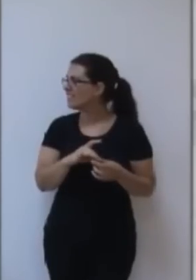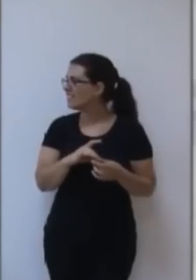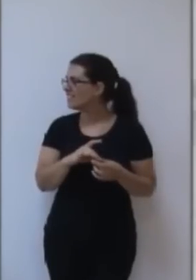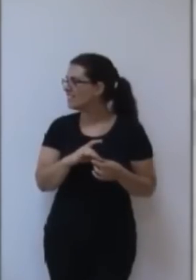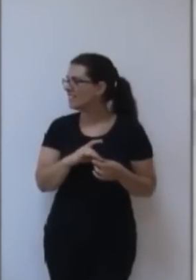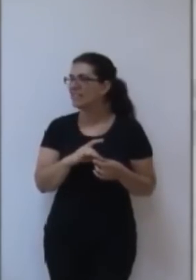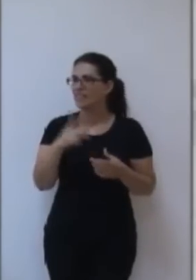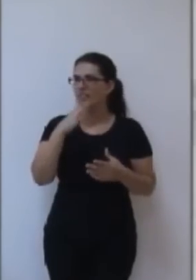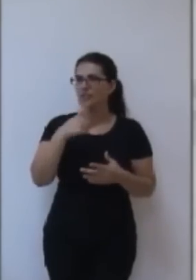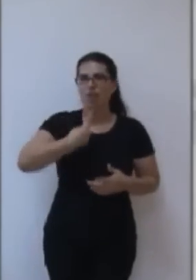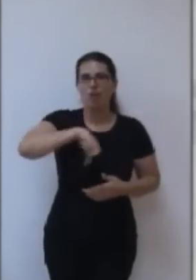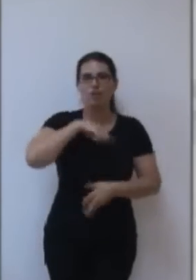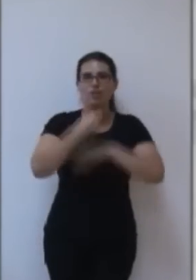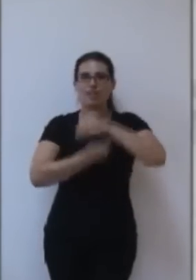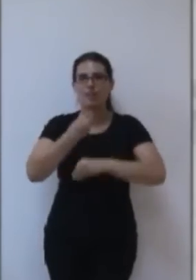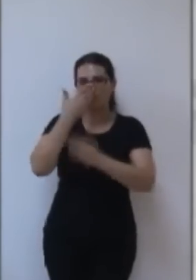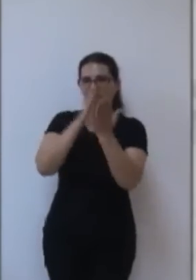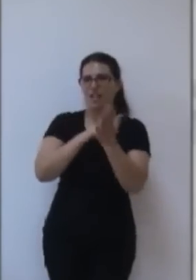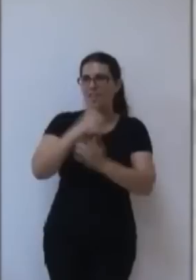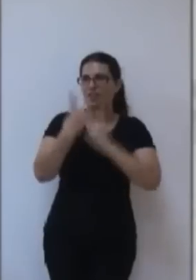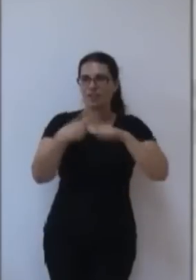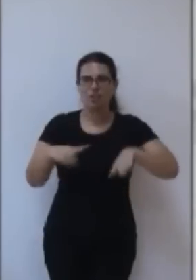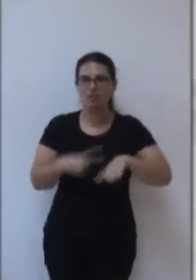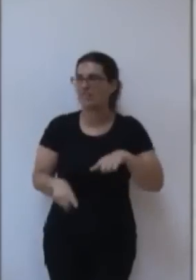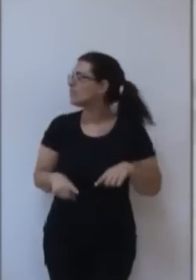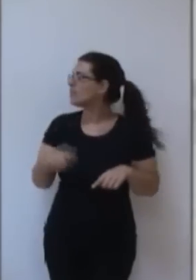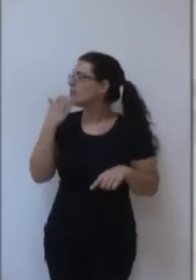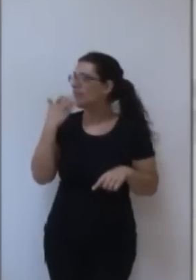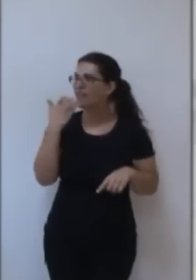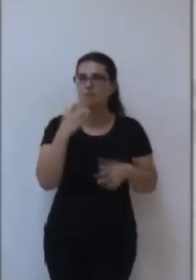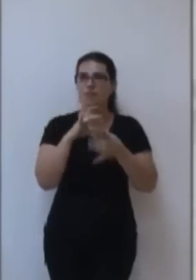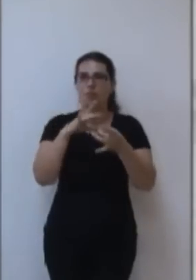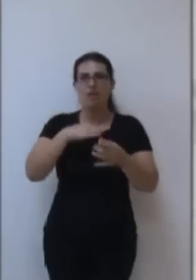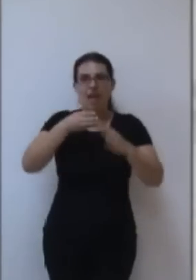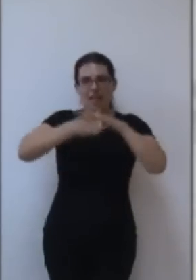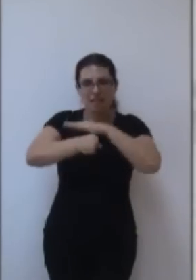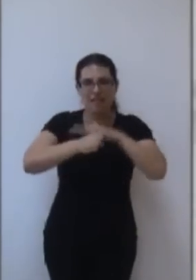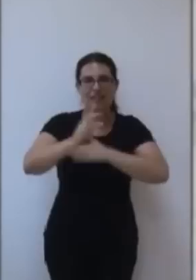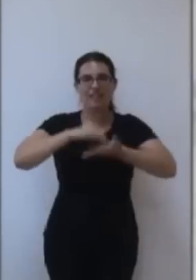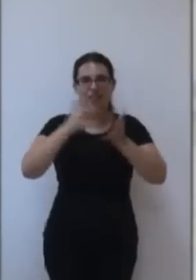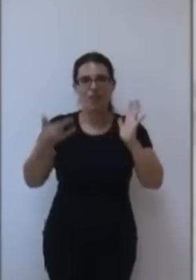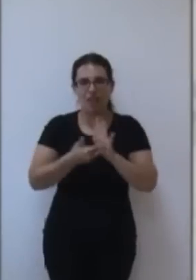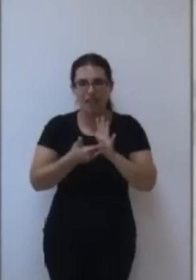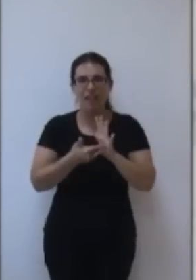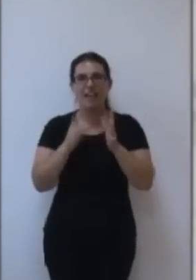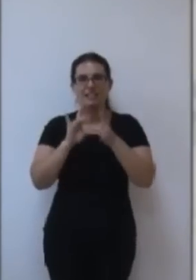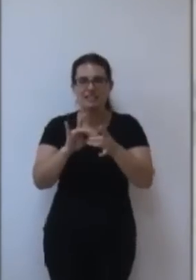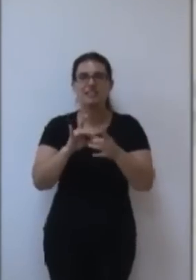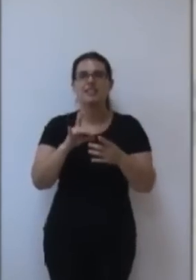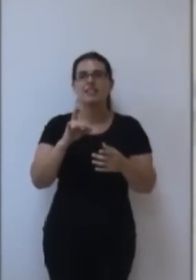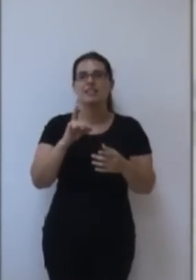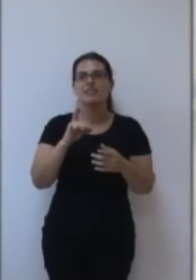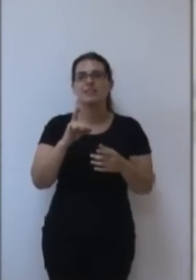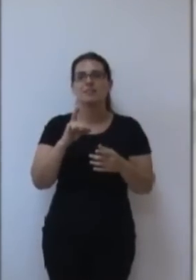doble reto al que hacemos frente, ¿no? Por un lado, lo que es que puedan acceder a estas tecnologías, ¿no? Meramente la accesibilidad,